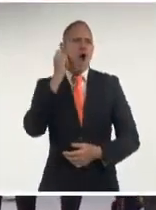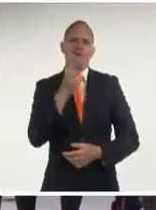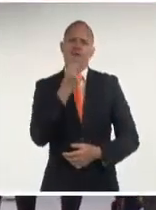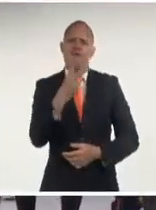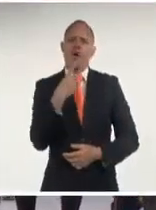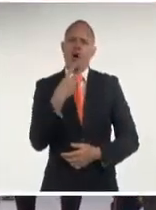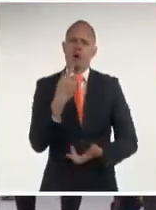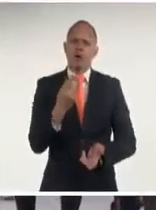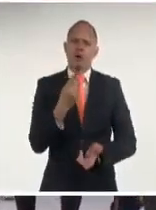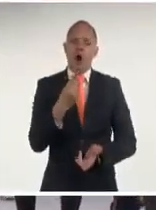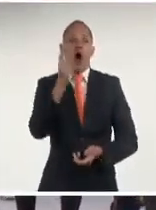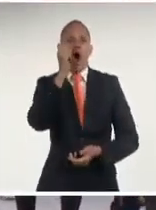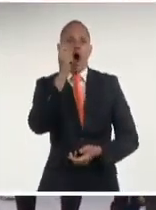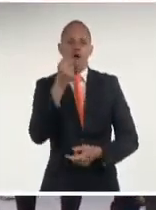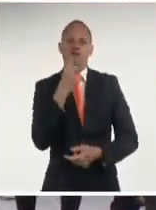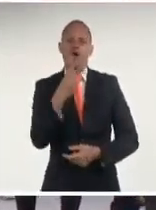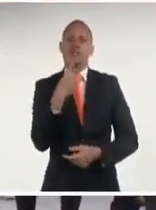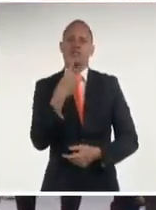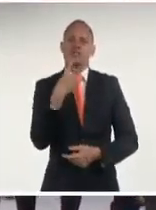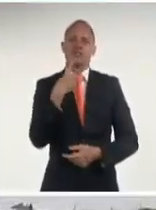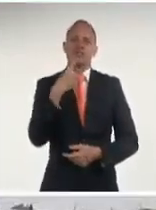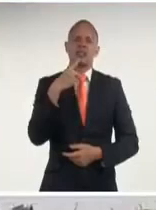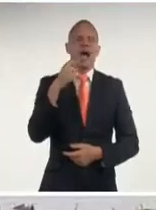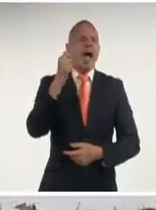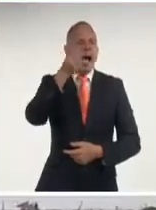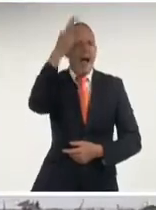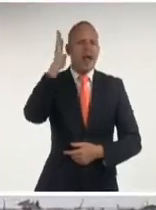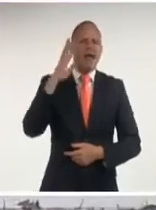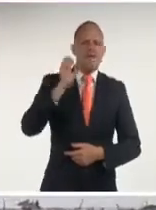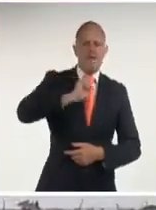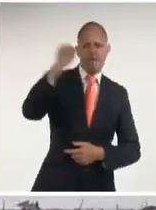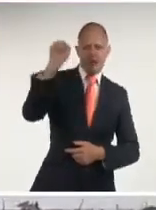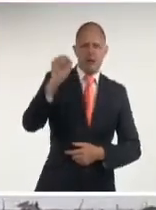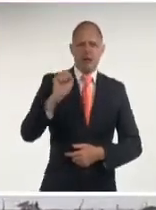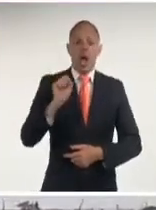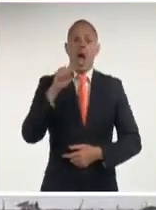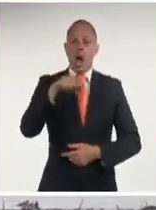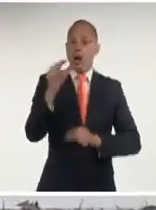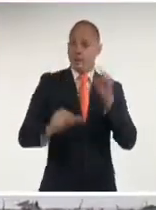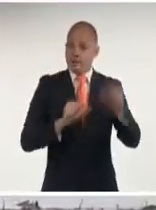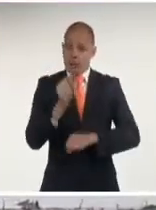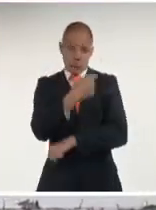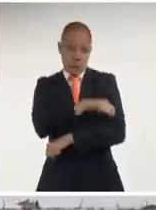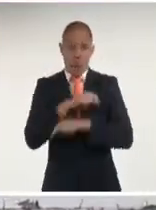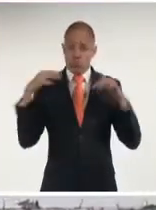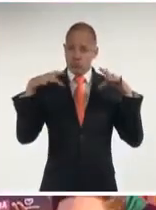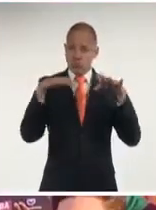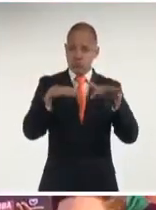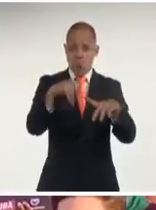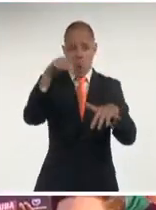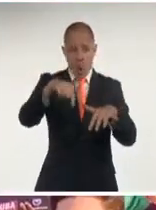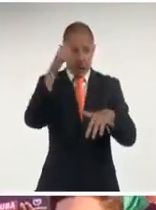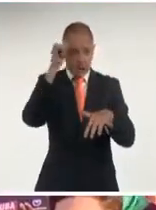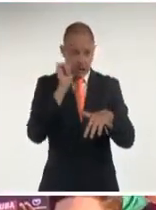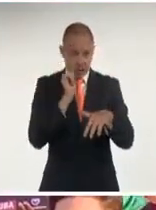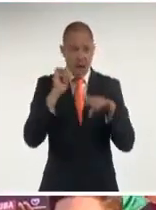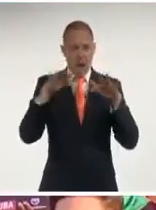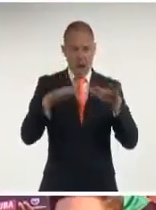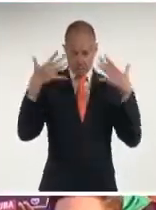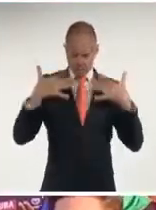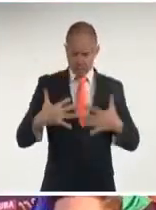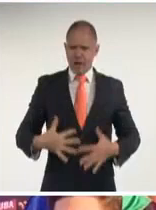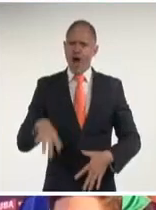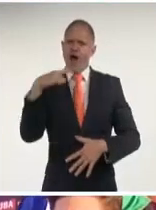En nombre de la unidad y de la paz, cientos de granmenses se dieron cita en la Plaza de la Patria de Bayamo este sábado. Vestidos de rojo